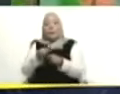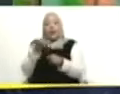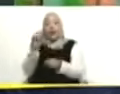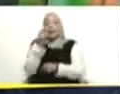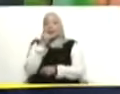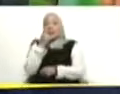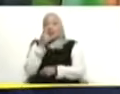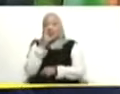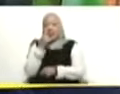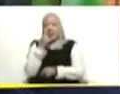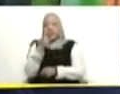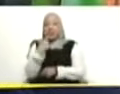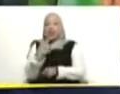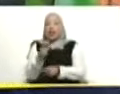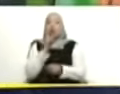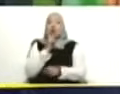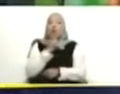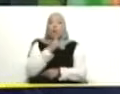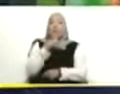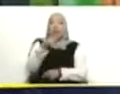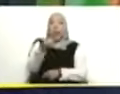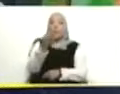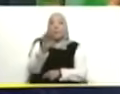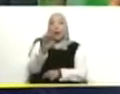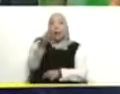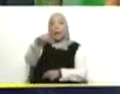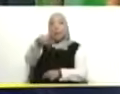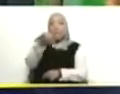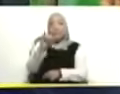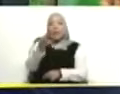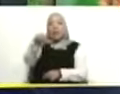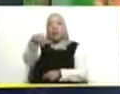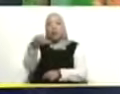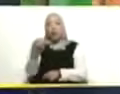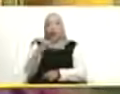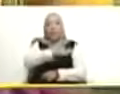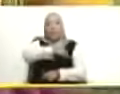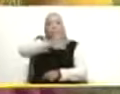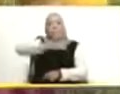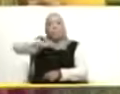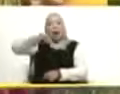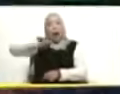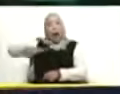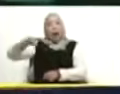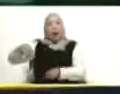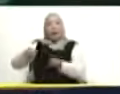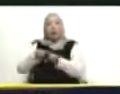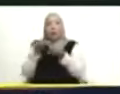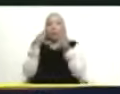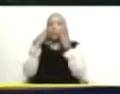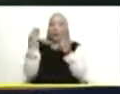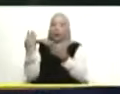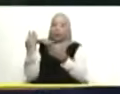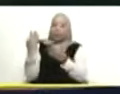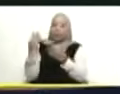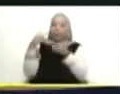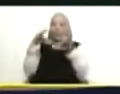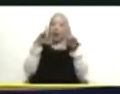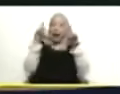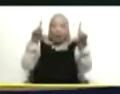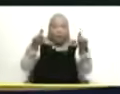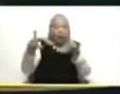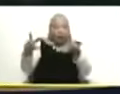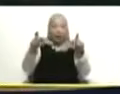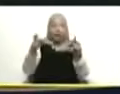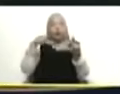Los cultivos multitróficos o cultivos integrados, presidente, los alimentos, como decir, los de uno los aprovecha el otro, ¿verdad? Correcto. Entonces, ¿qué pasa con los